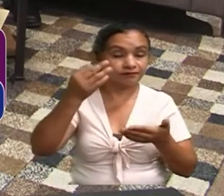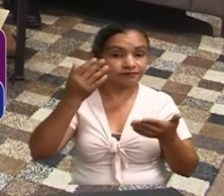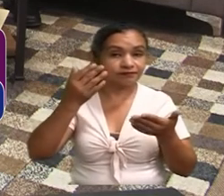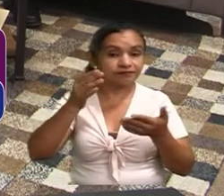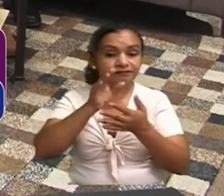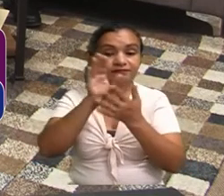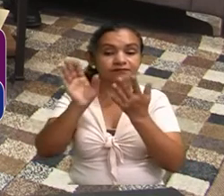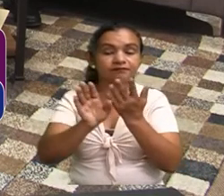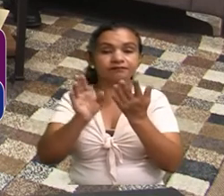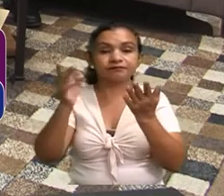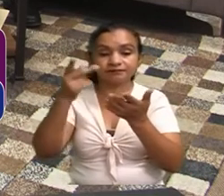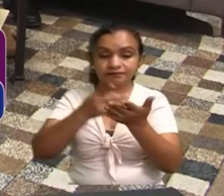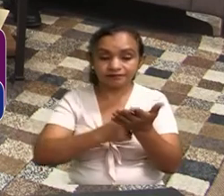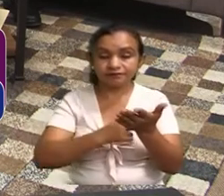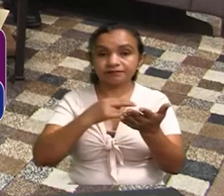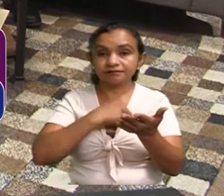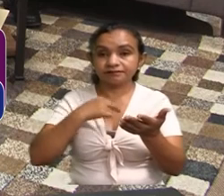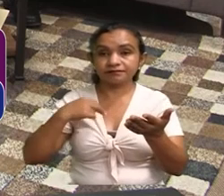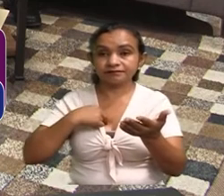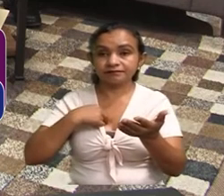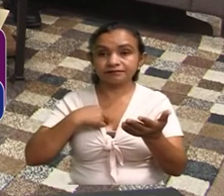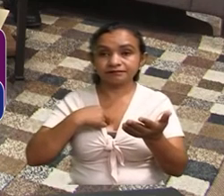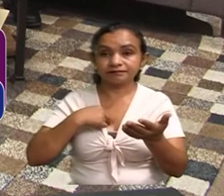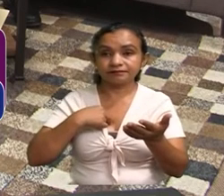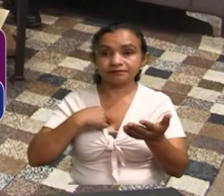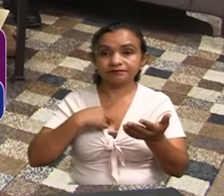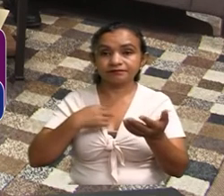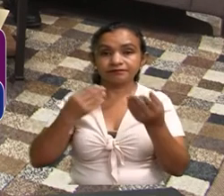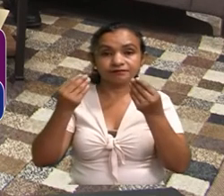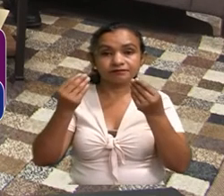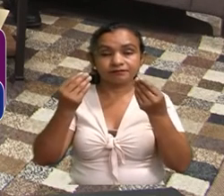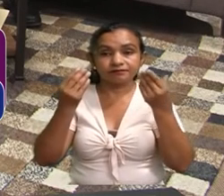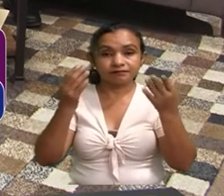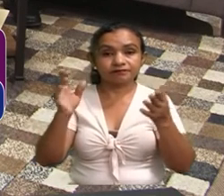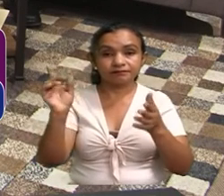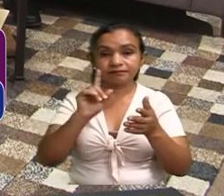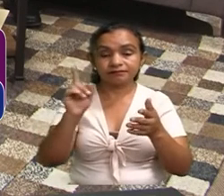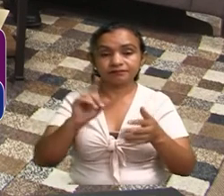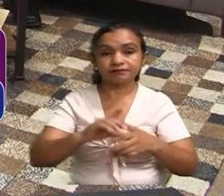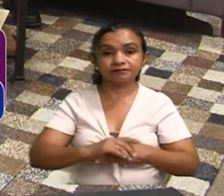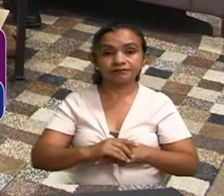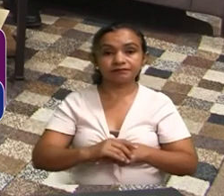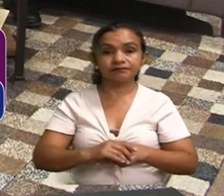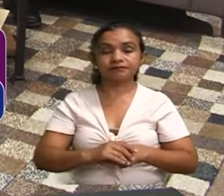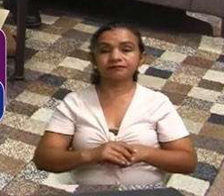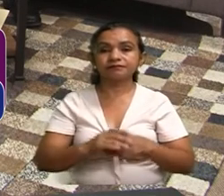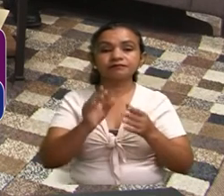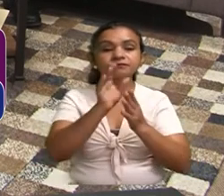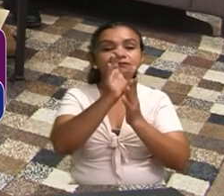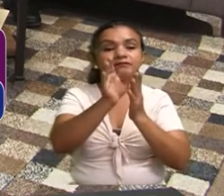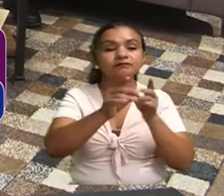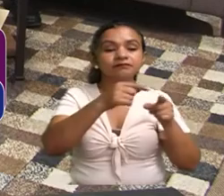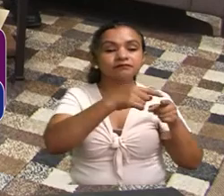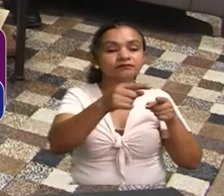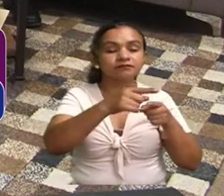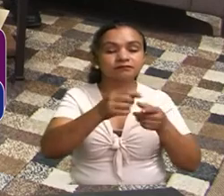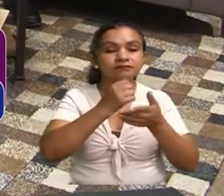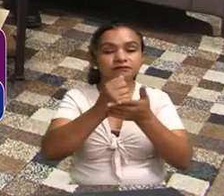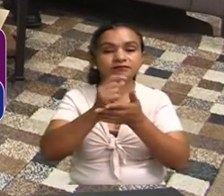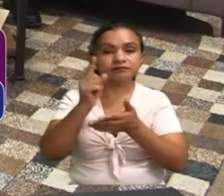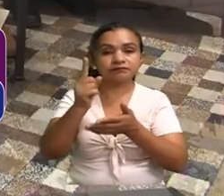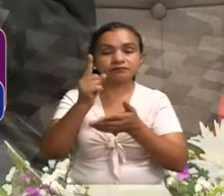cuántos proyectos se realizaron en dependencia de la cantidad de comunidades, sino cuántas comunidades se beneficiaron de